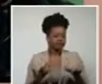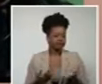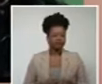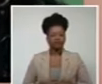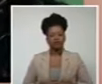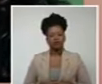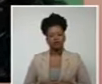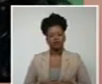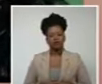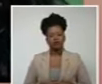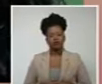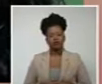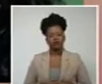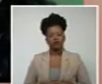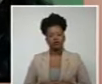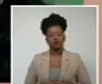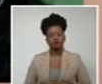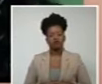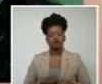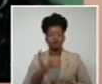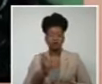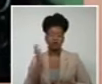este bloqueo